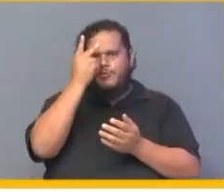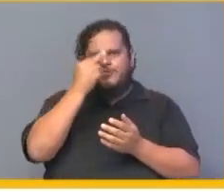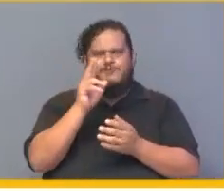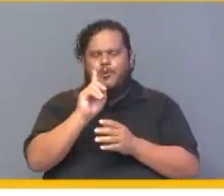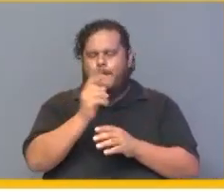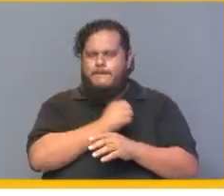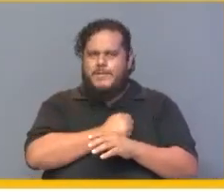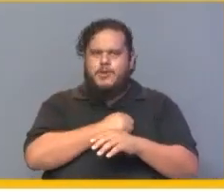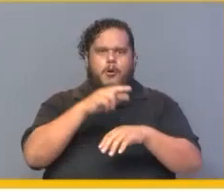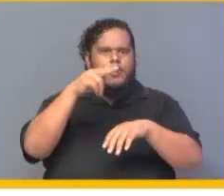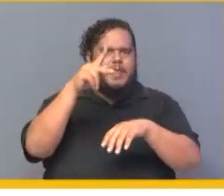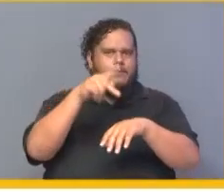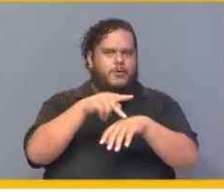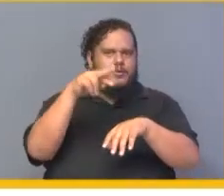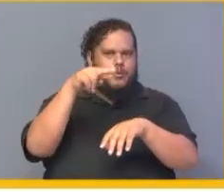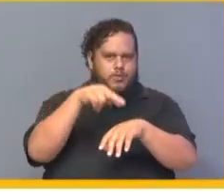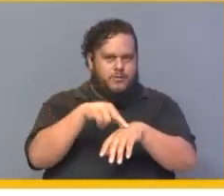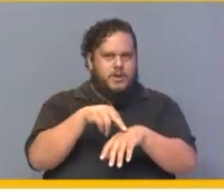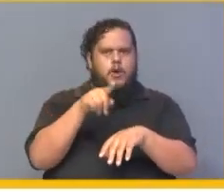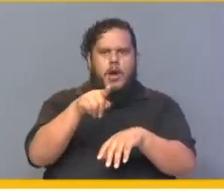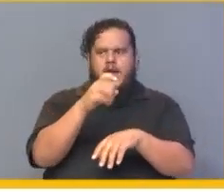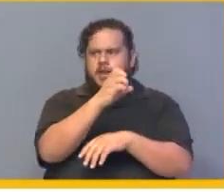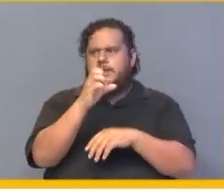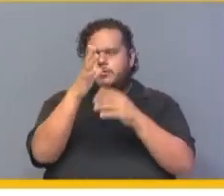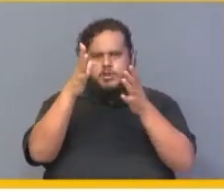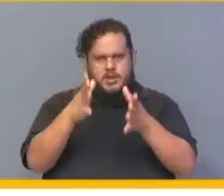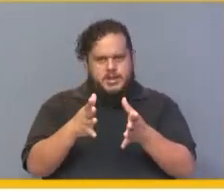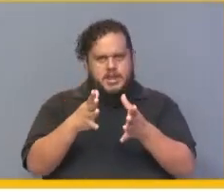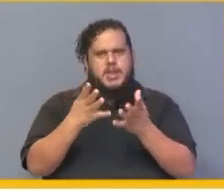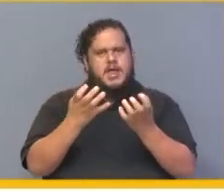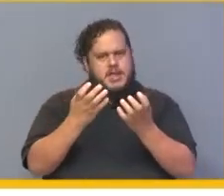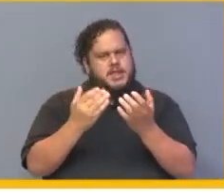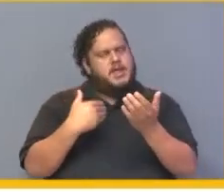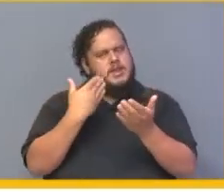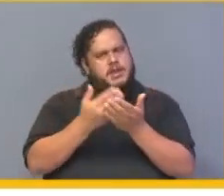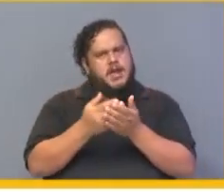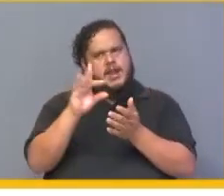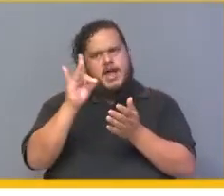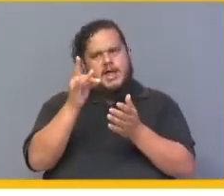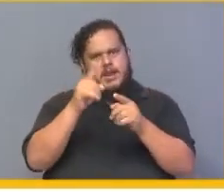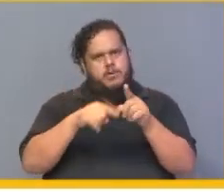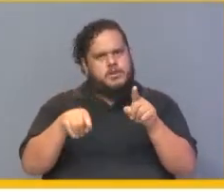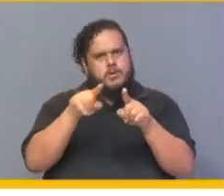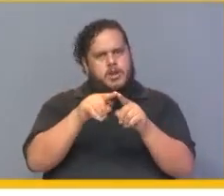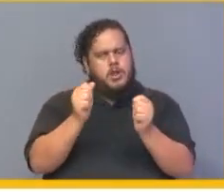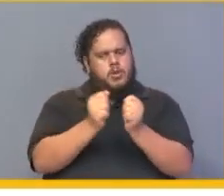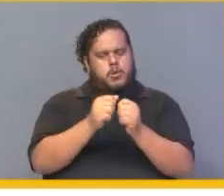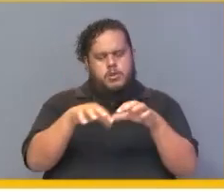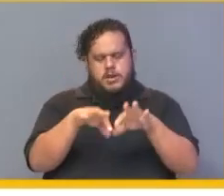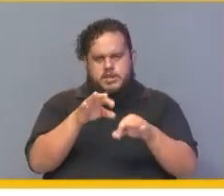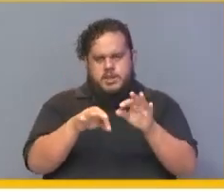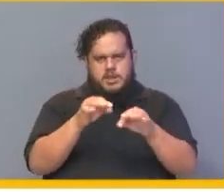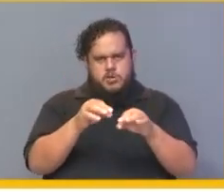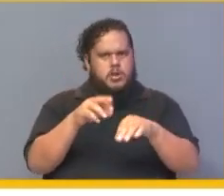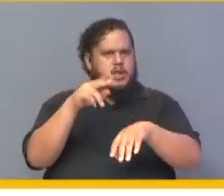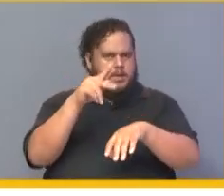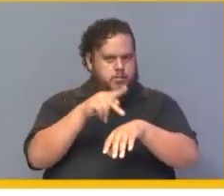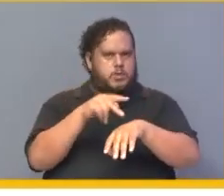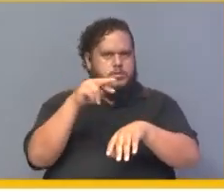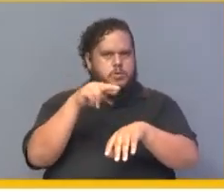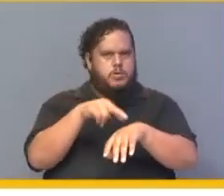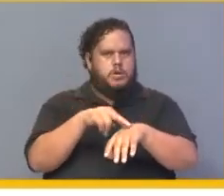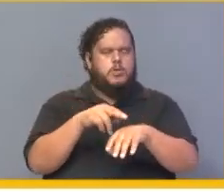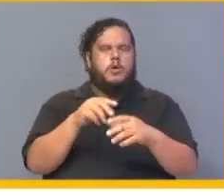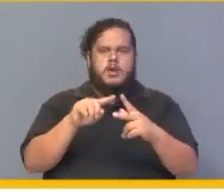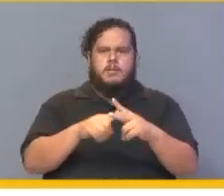Es tico, y obviamente quiere llegar a la octagonal, obviamente, con la selección boricua, un camino muy largo que empezó